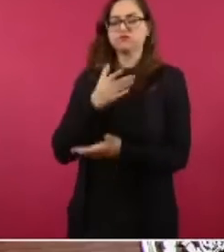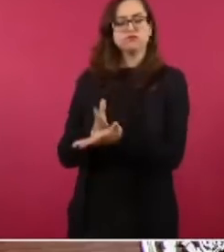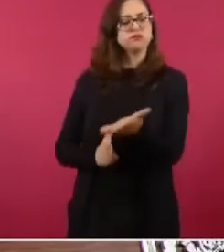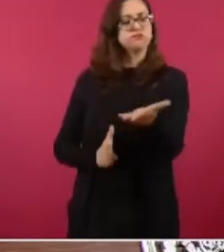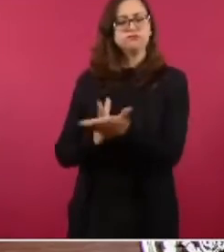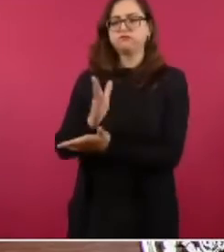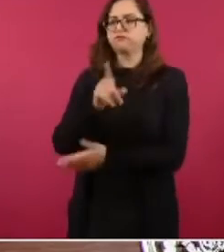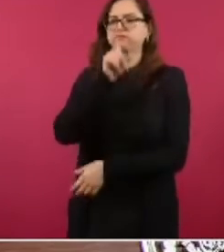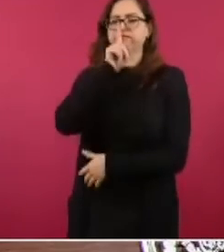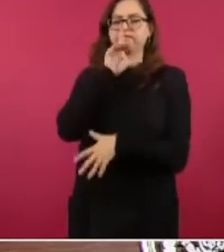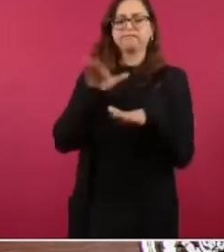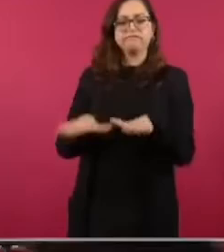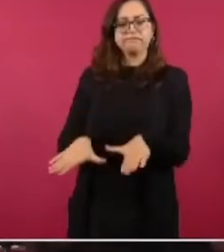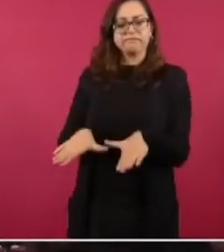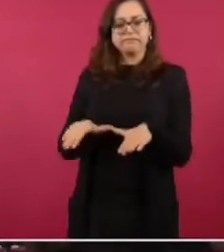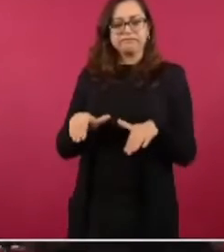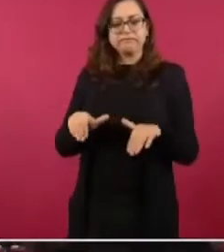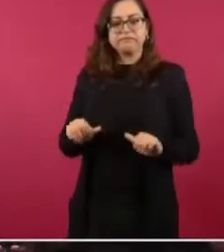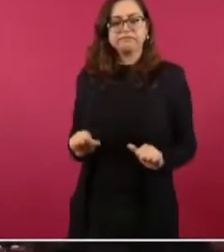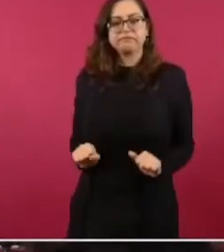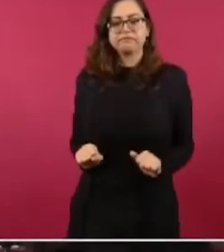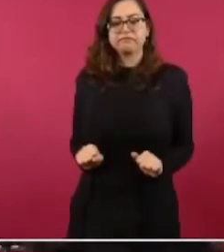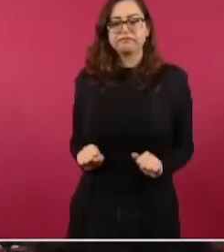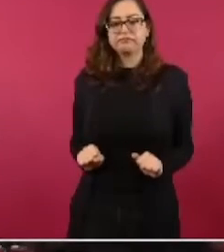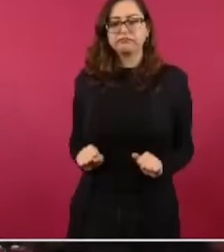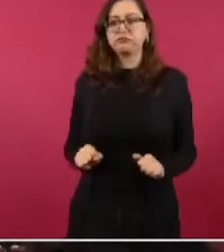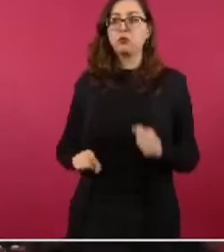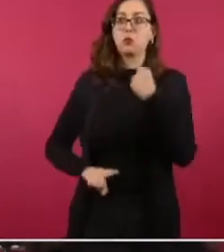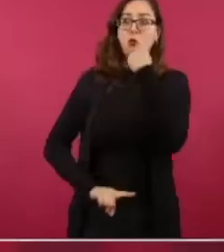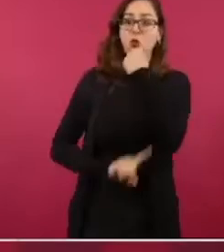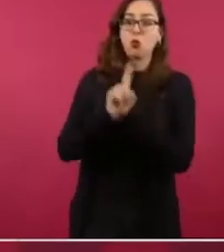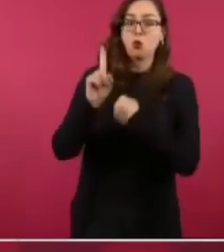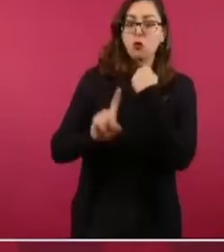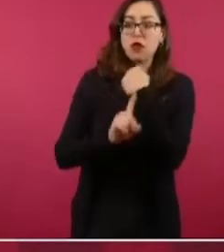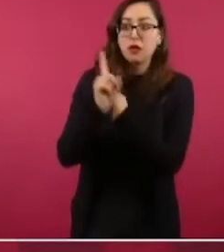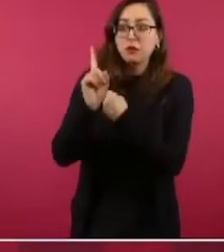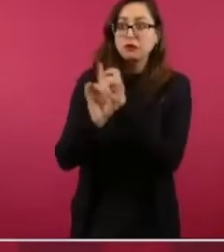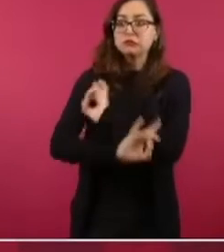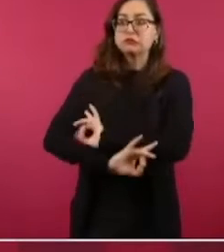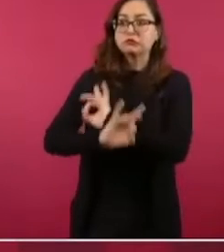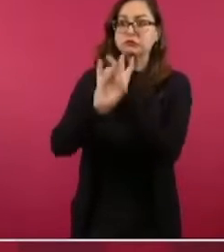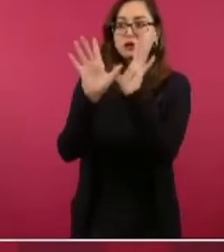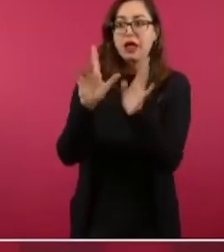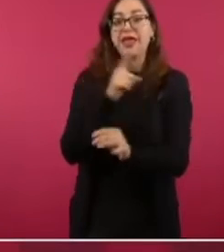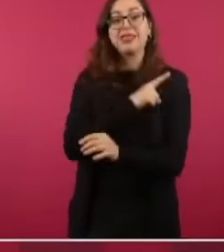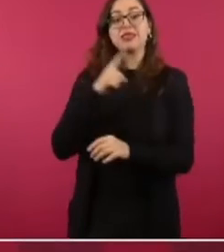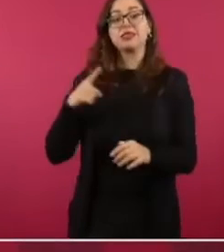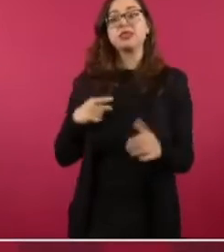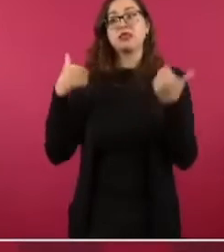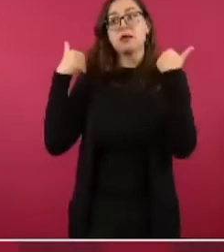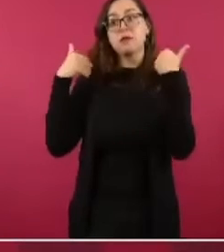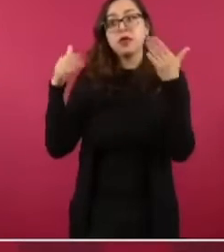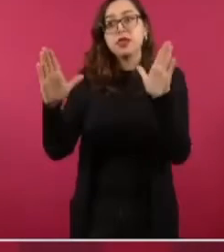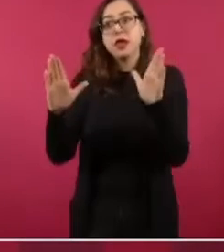nuestra política de solución pacífica a la